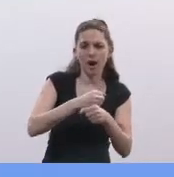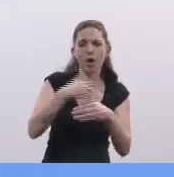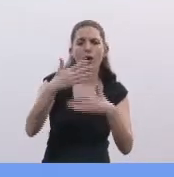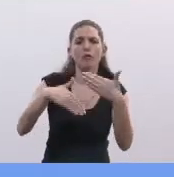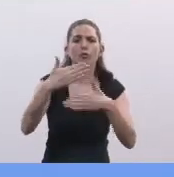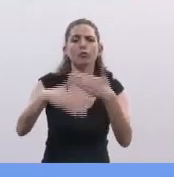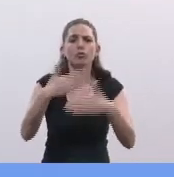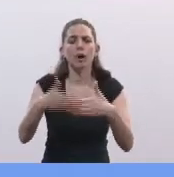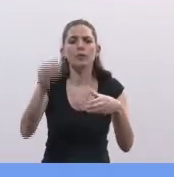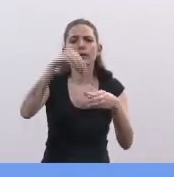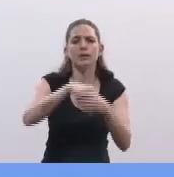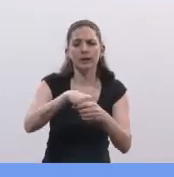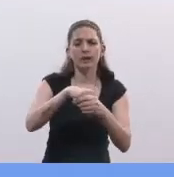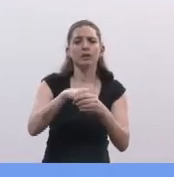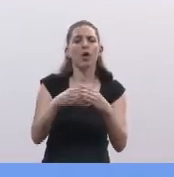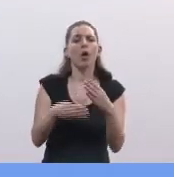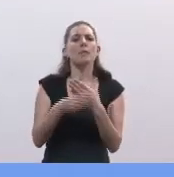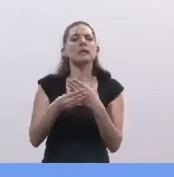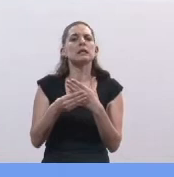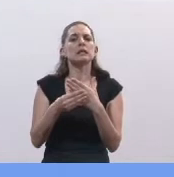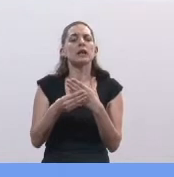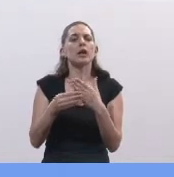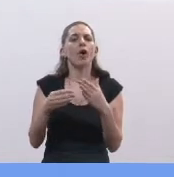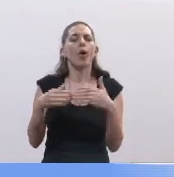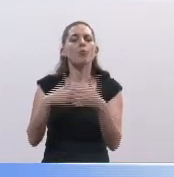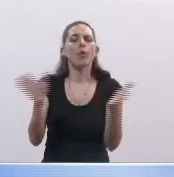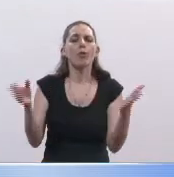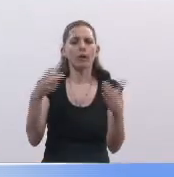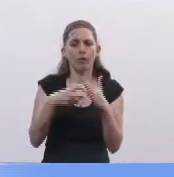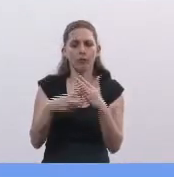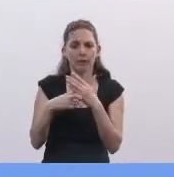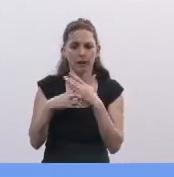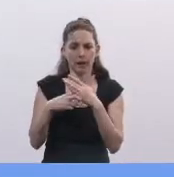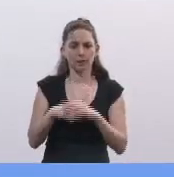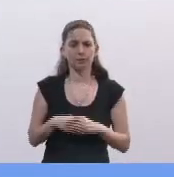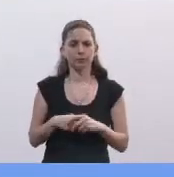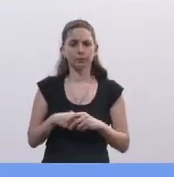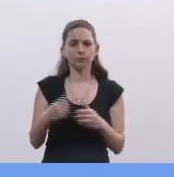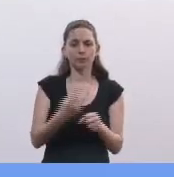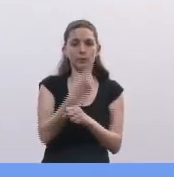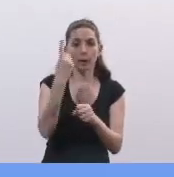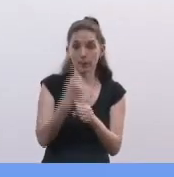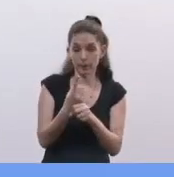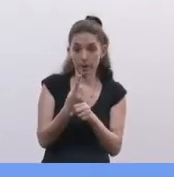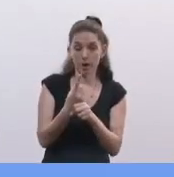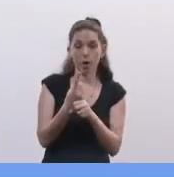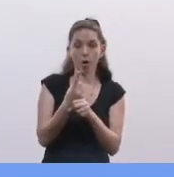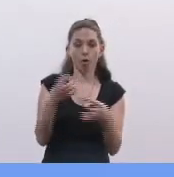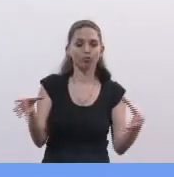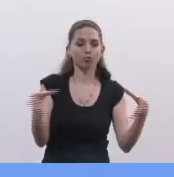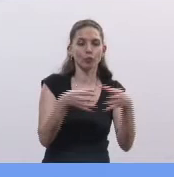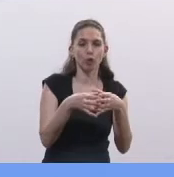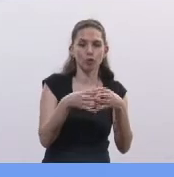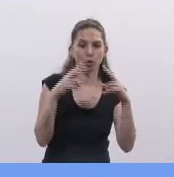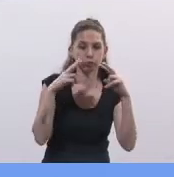el funcionamiento de un integrante del Ministerio Público Fiscal. Primero, hay un consejo evaluador